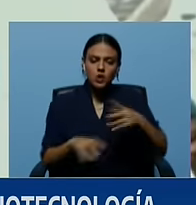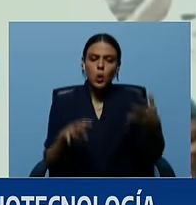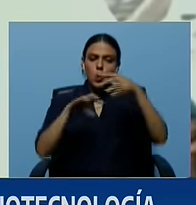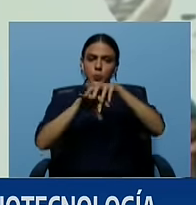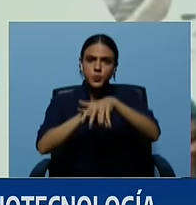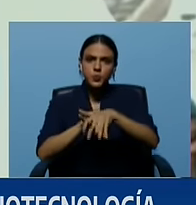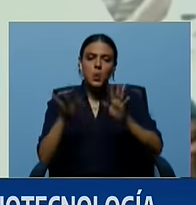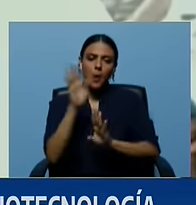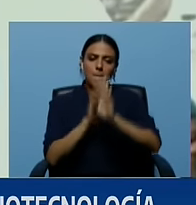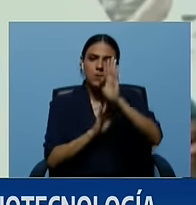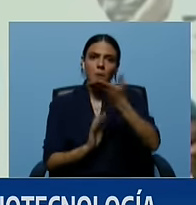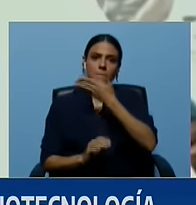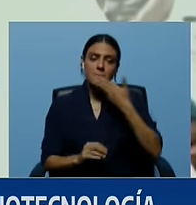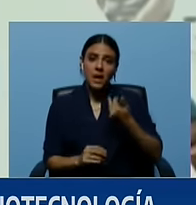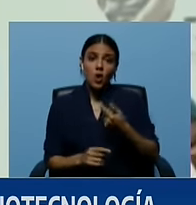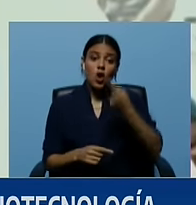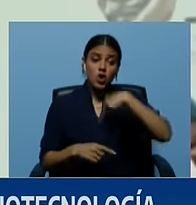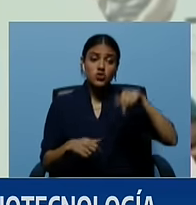hacer el pase,